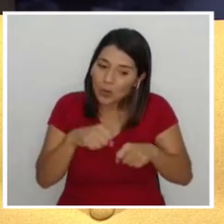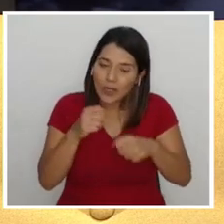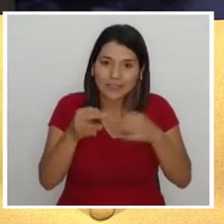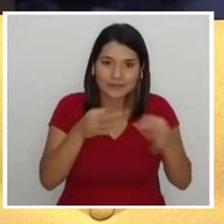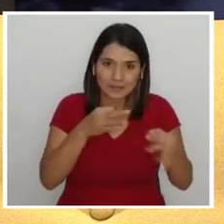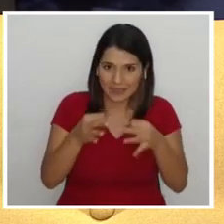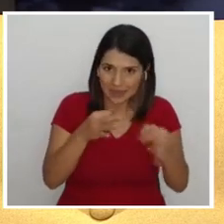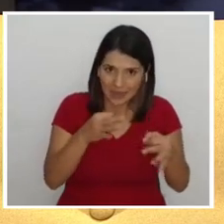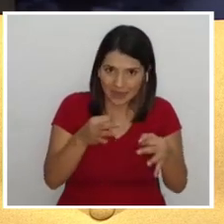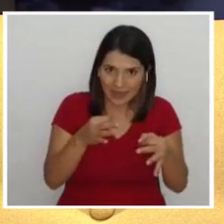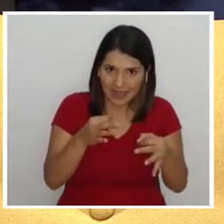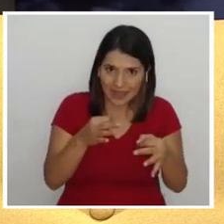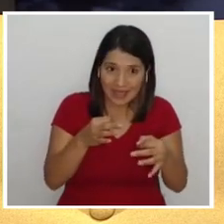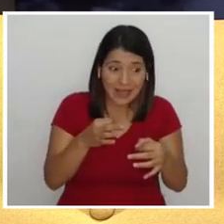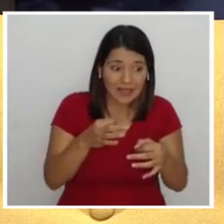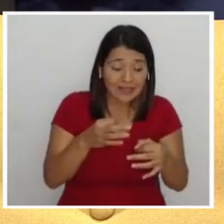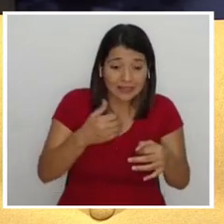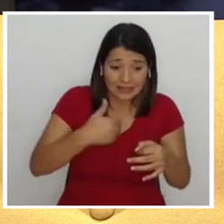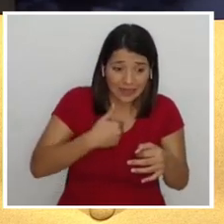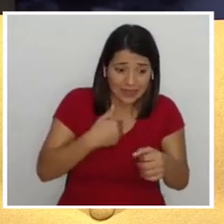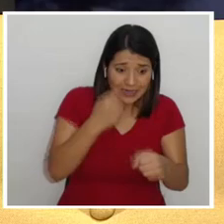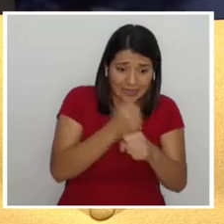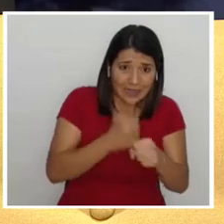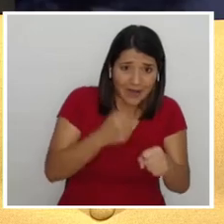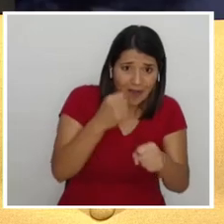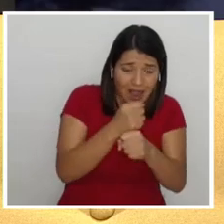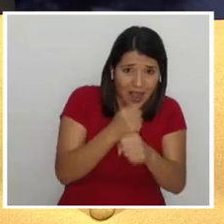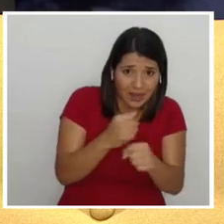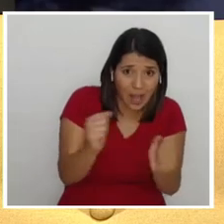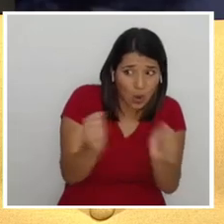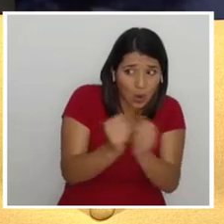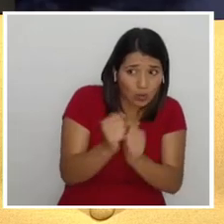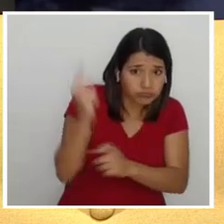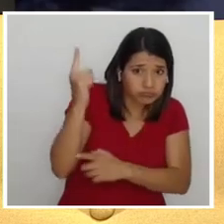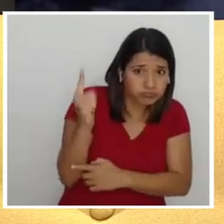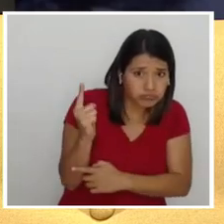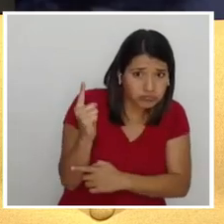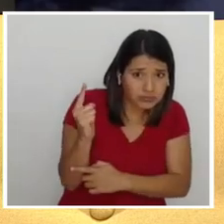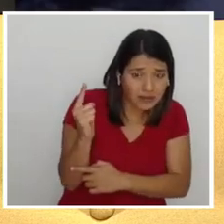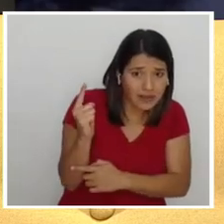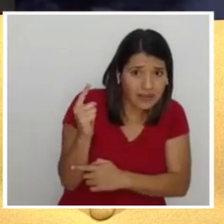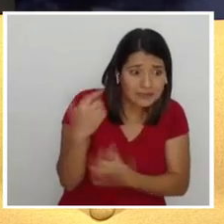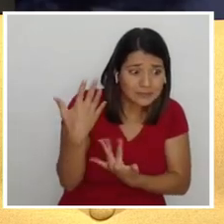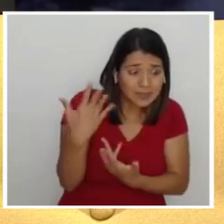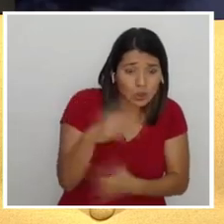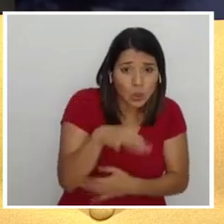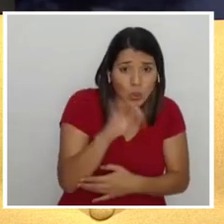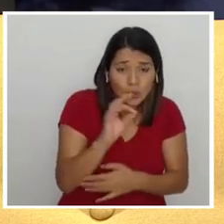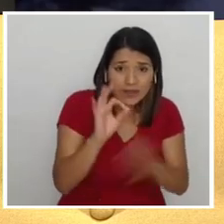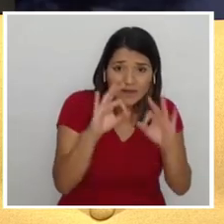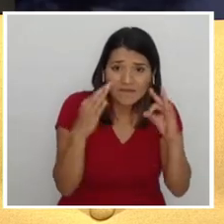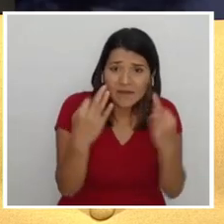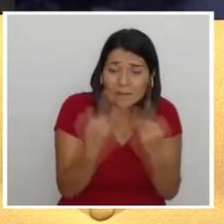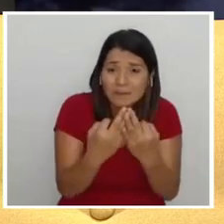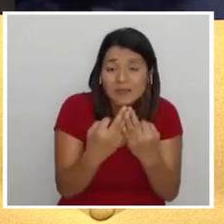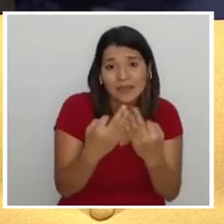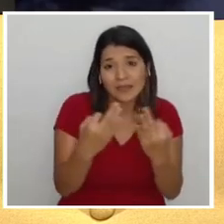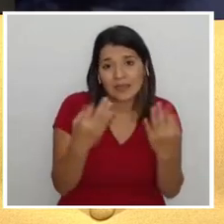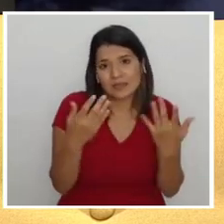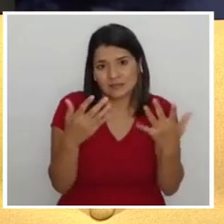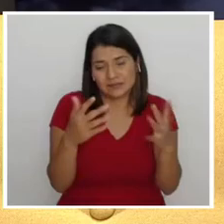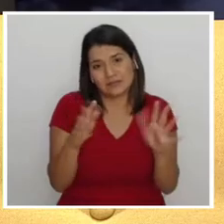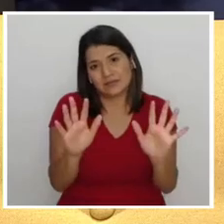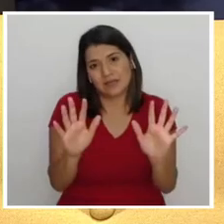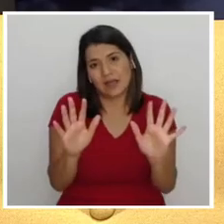las tareas con una persona que espera que encuentre su familiar, ya en ese momento sin